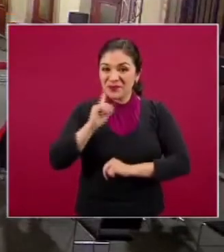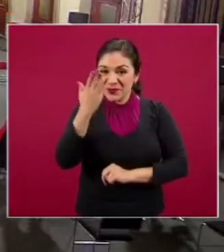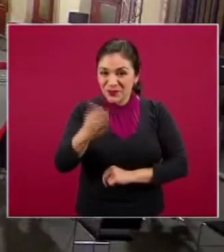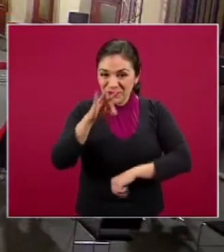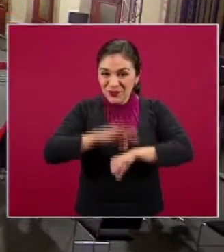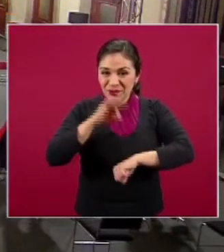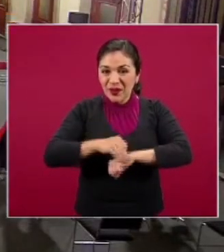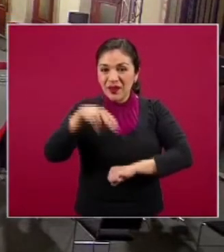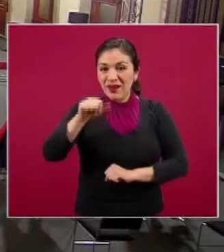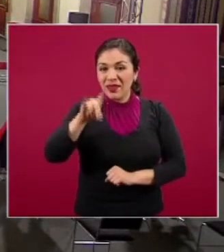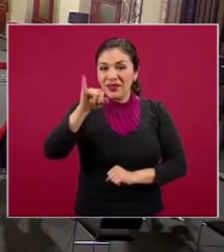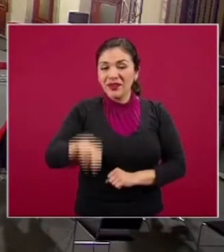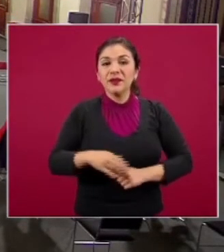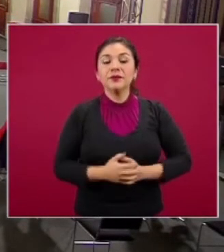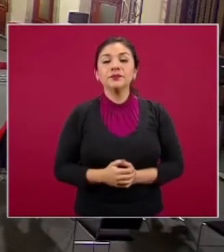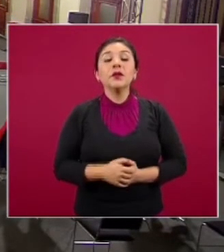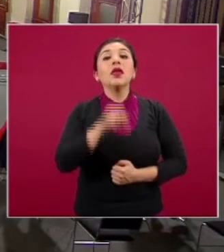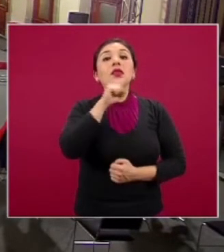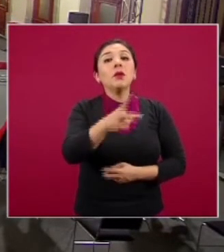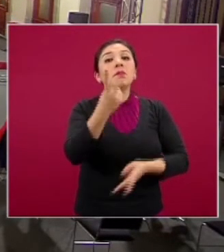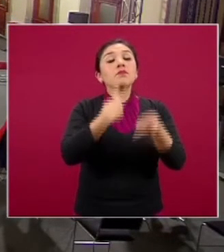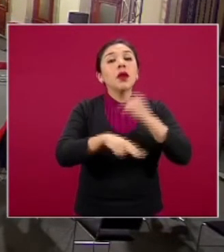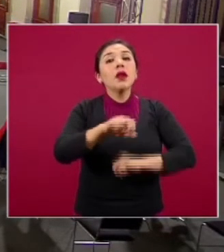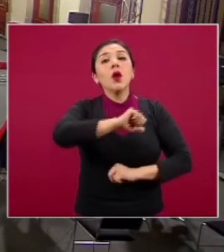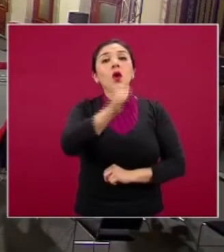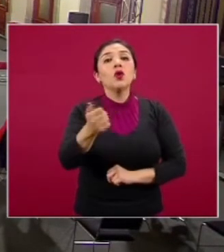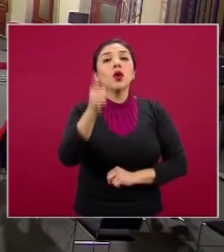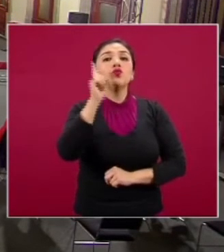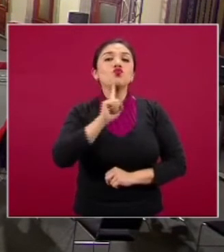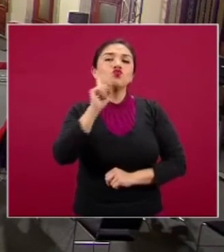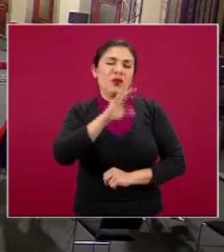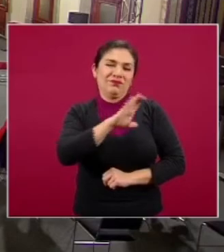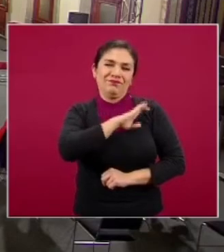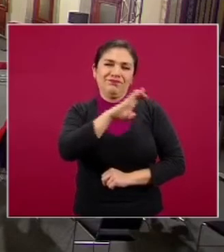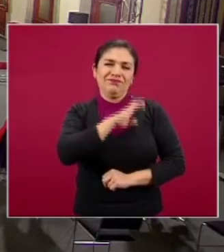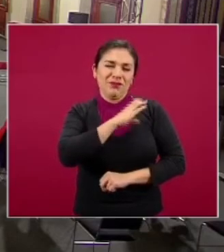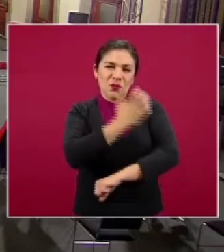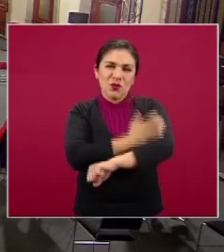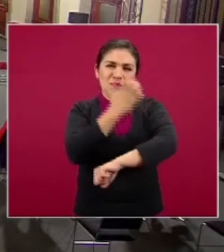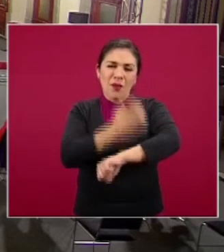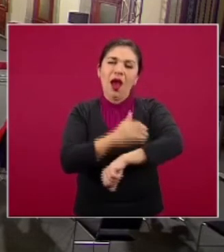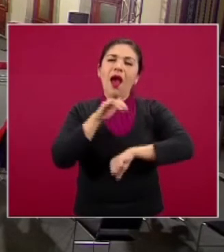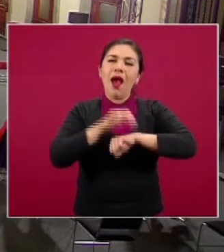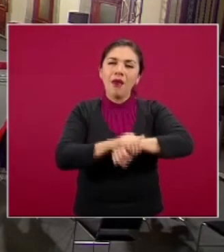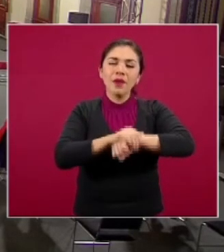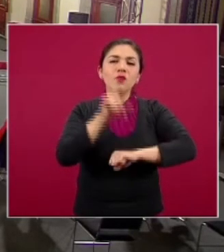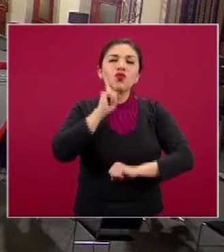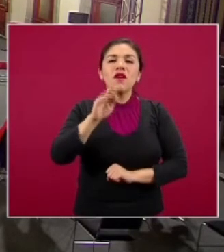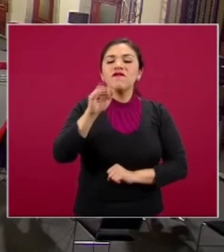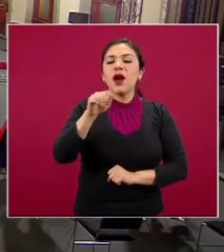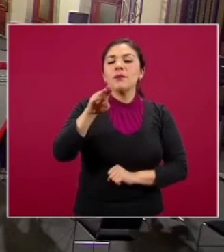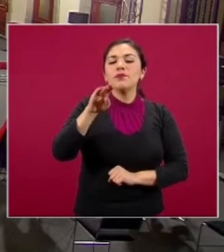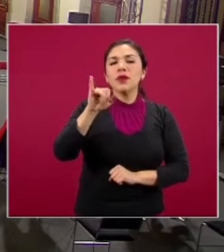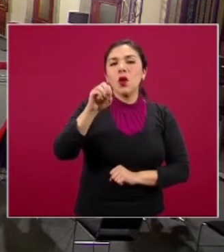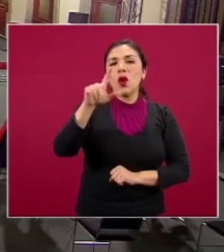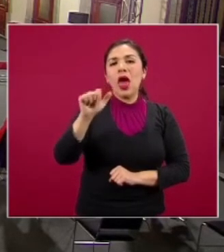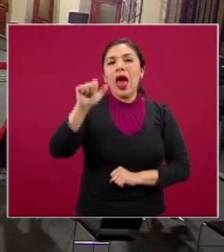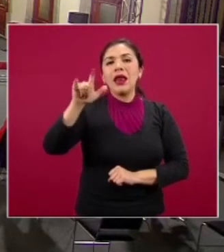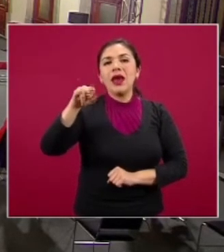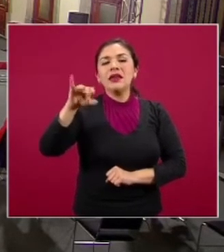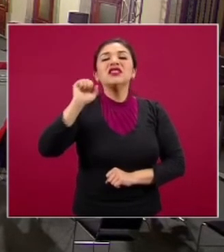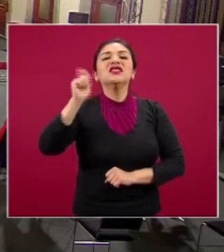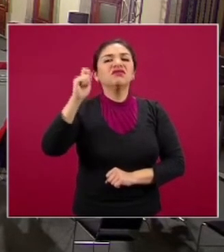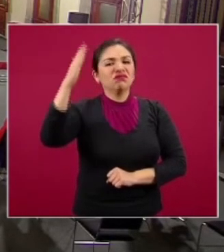doctora Nadine Gassman. Nos acompaña también nuestra muy querida colega y amiga Fabiola Alanís, quien es